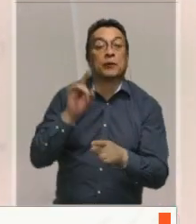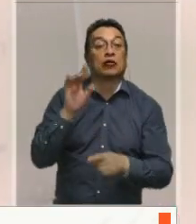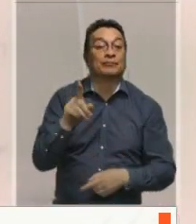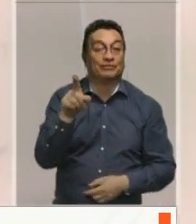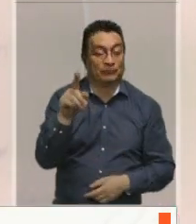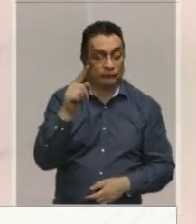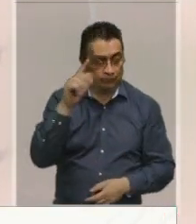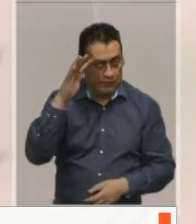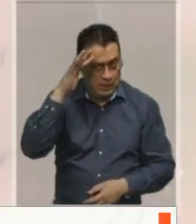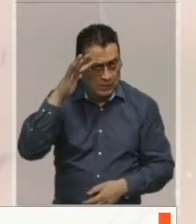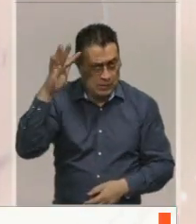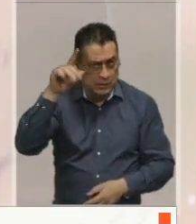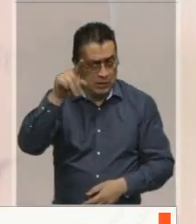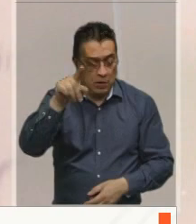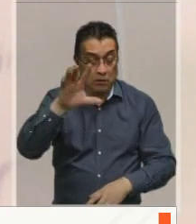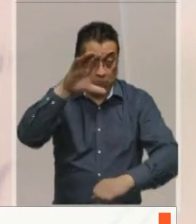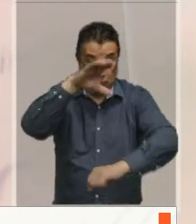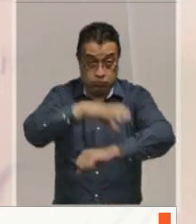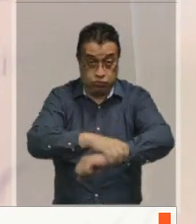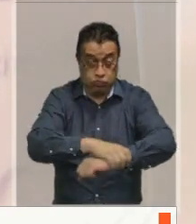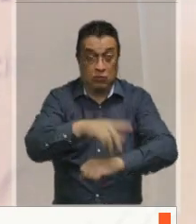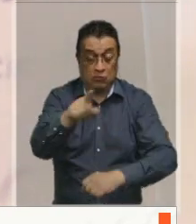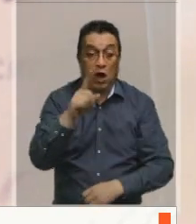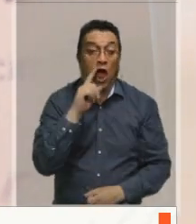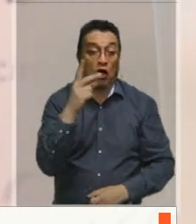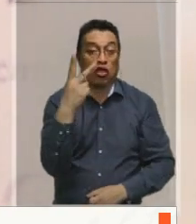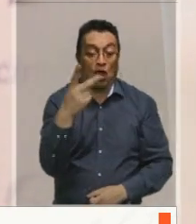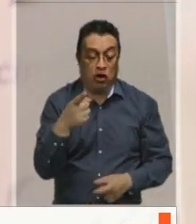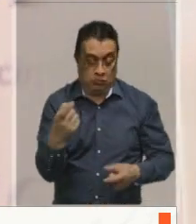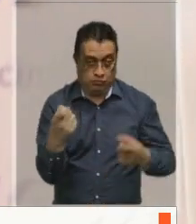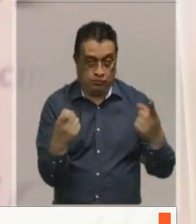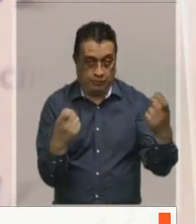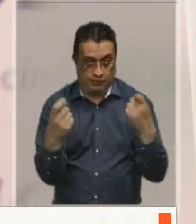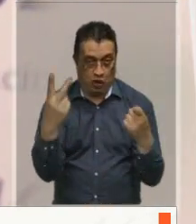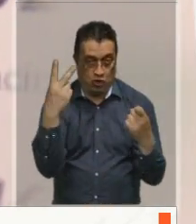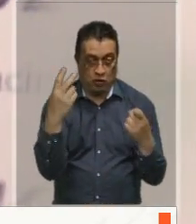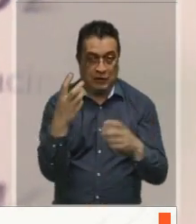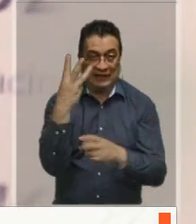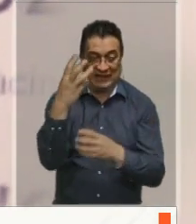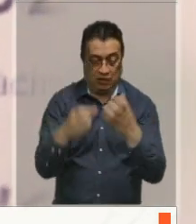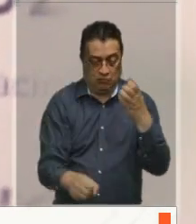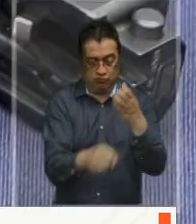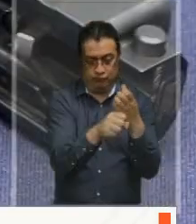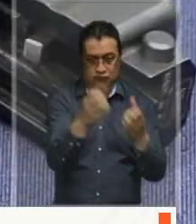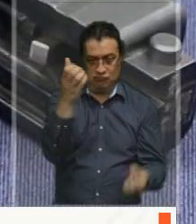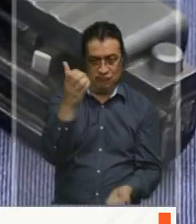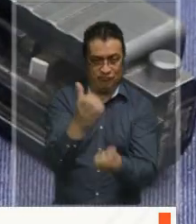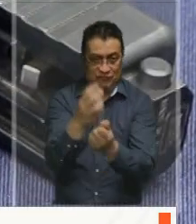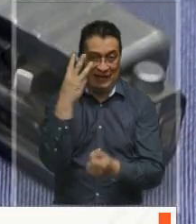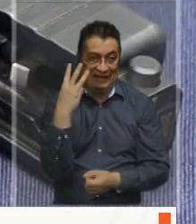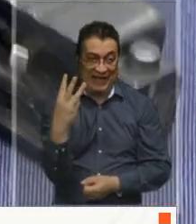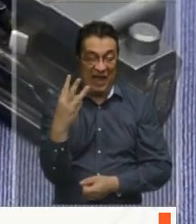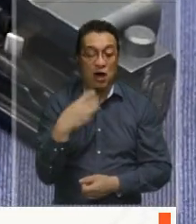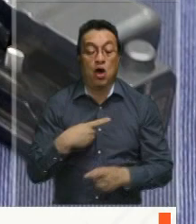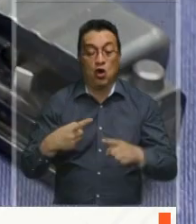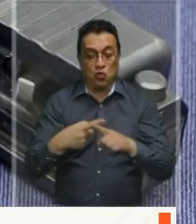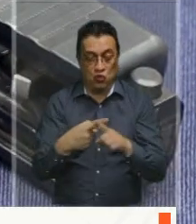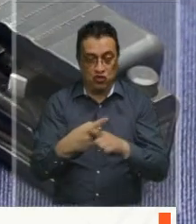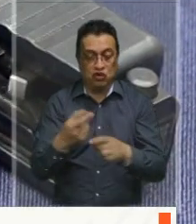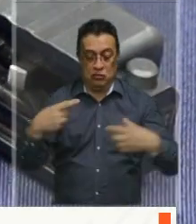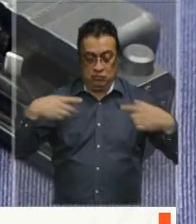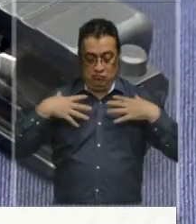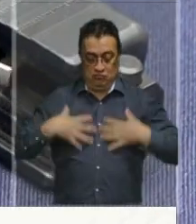una idea. Al momento de su captura, portaba 2 armas de fuego, 3 cargadores, municiones, cuchillo y un chaleco